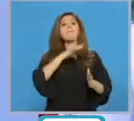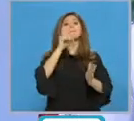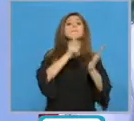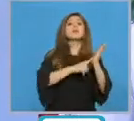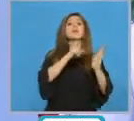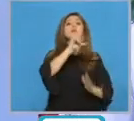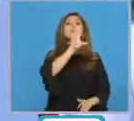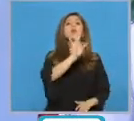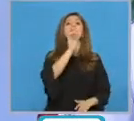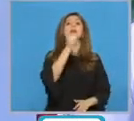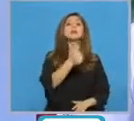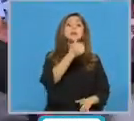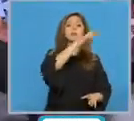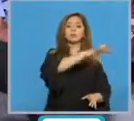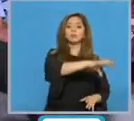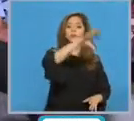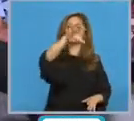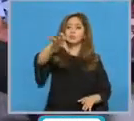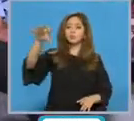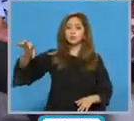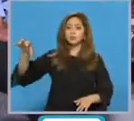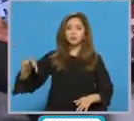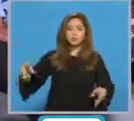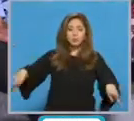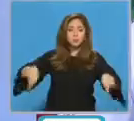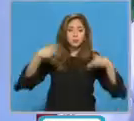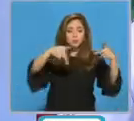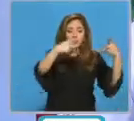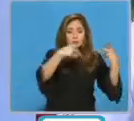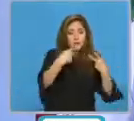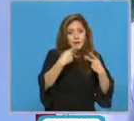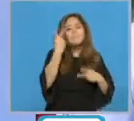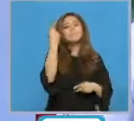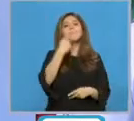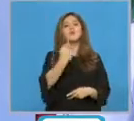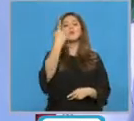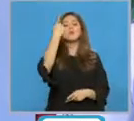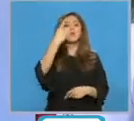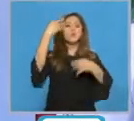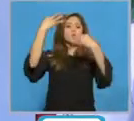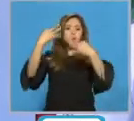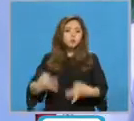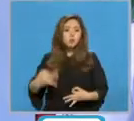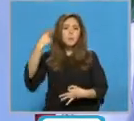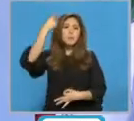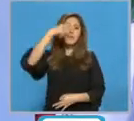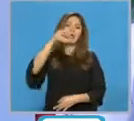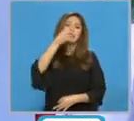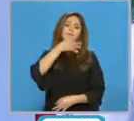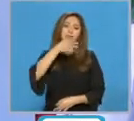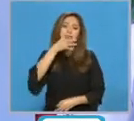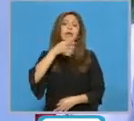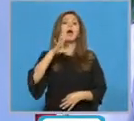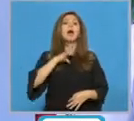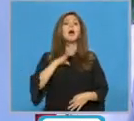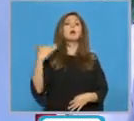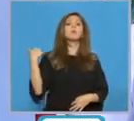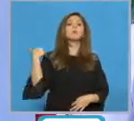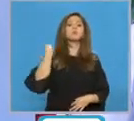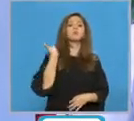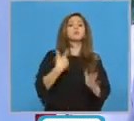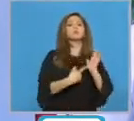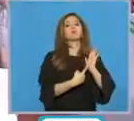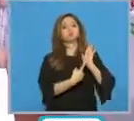locales y todos de mercancía especializada. Va a haber una pasarela, como les